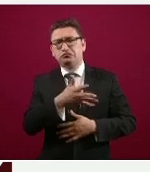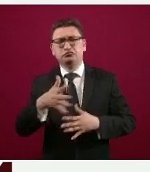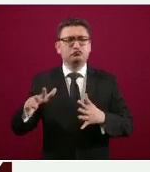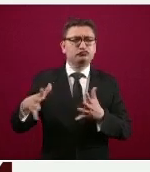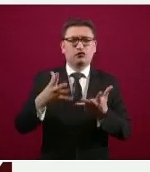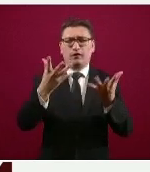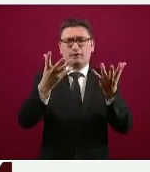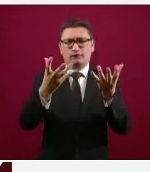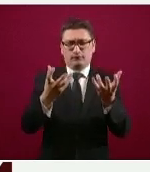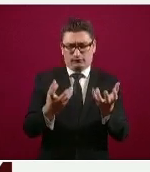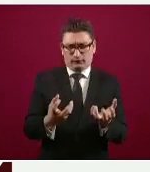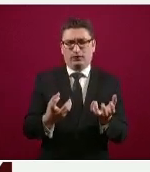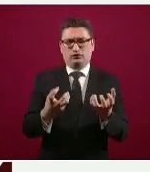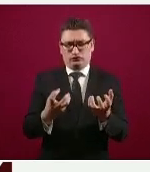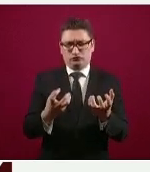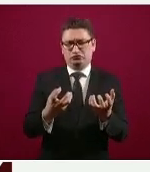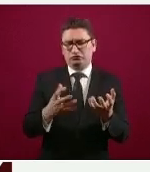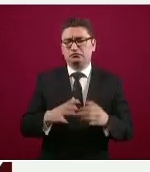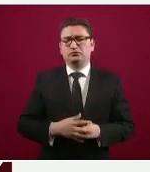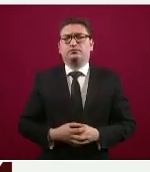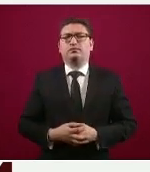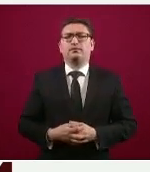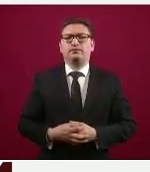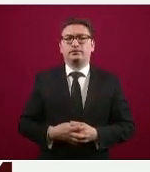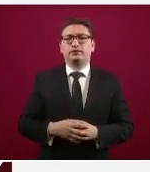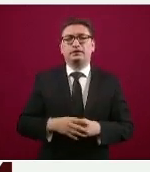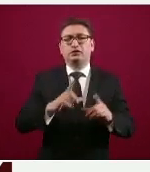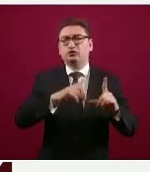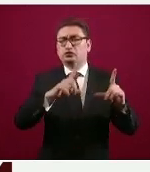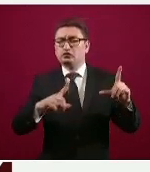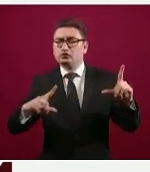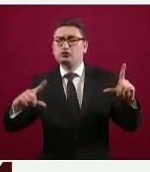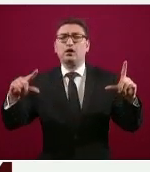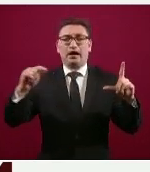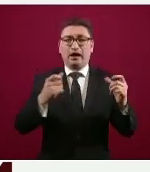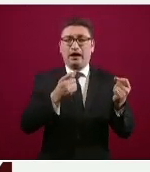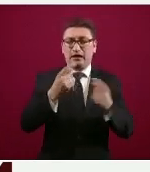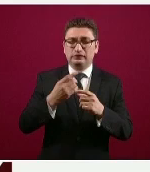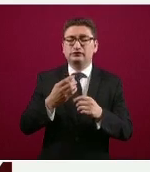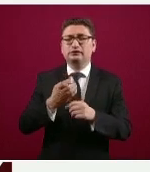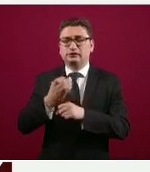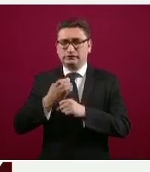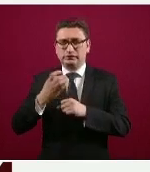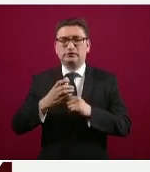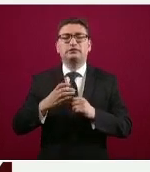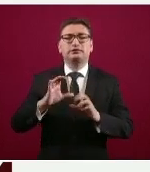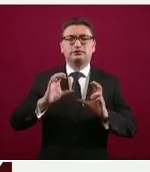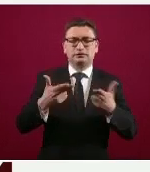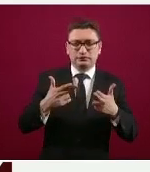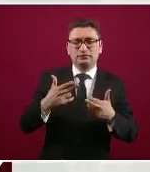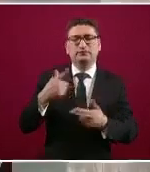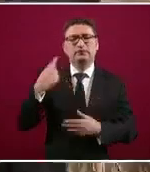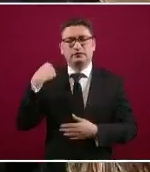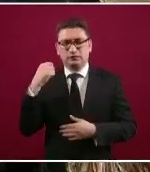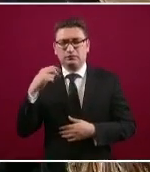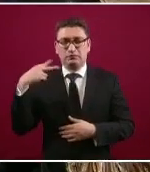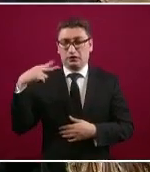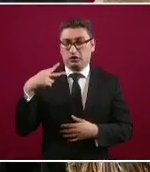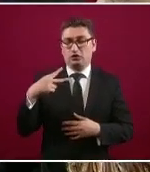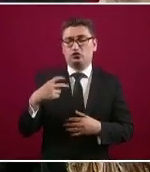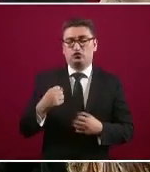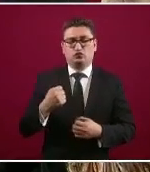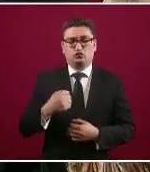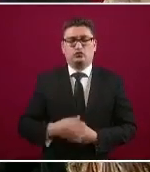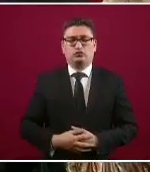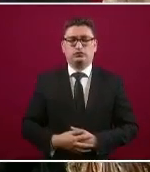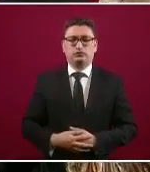sequía moderada con situaciones ya extremas en los estados de Chiapas, Tabasco y Veracruz. La